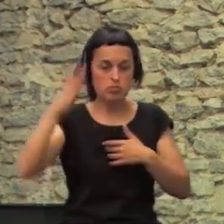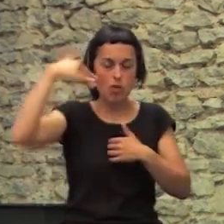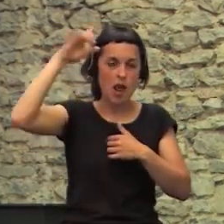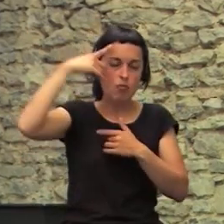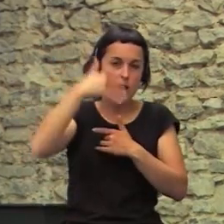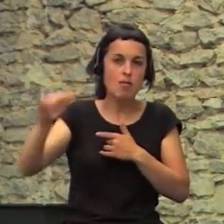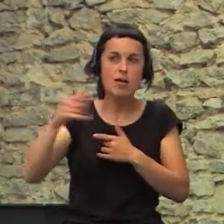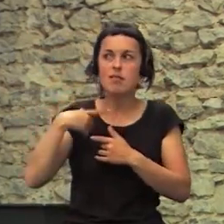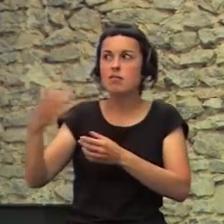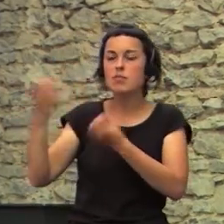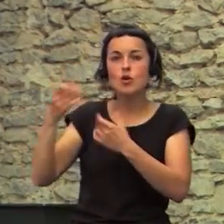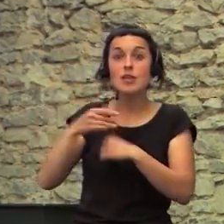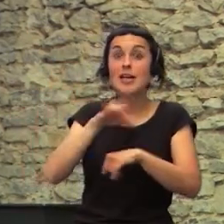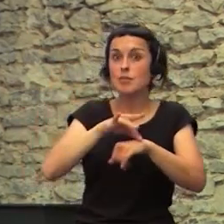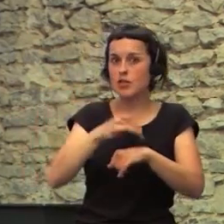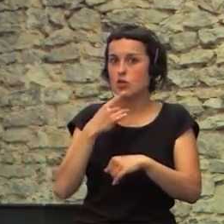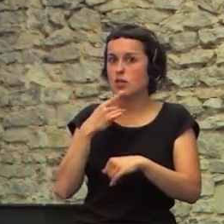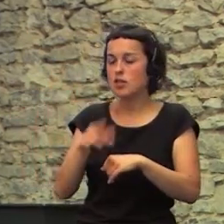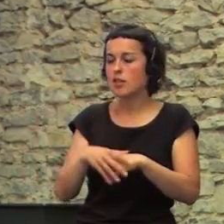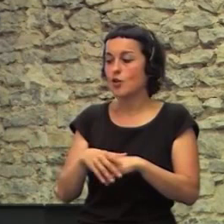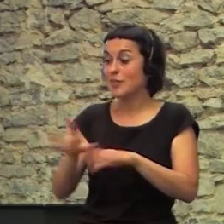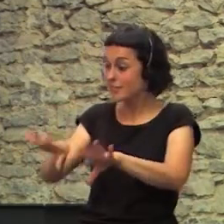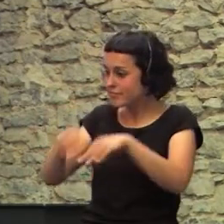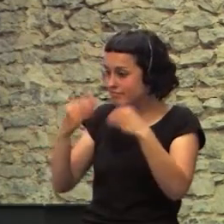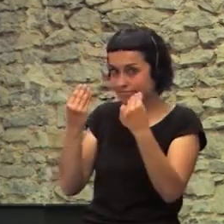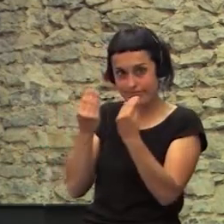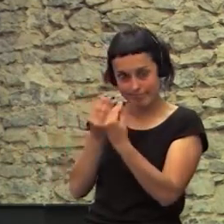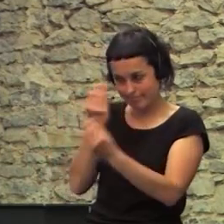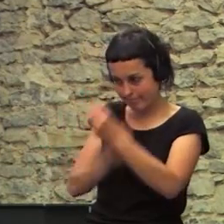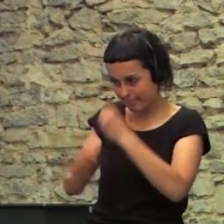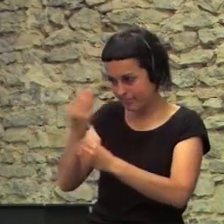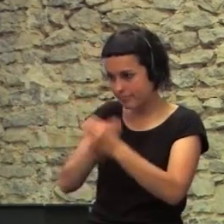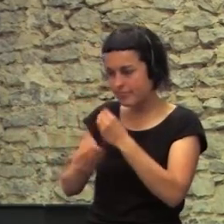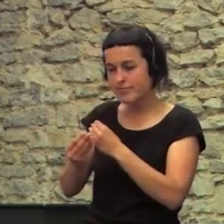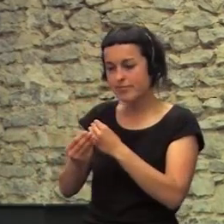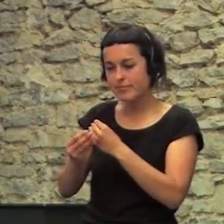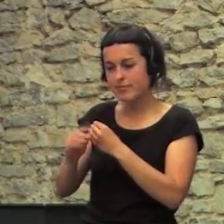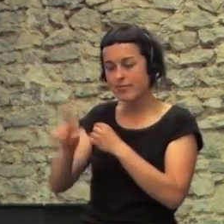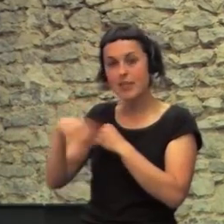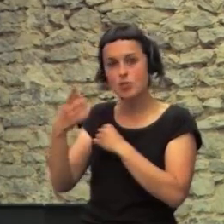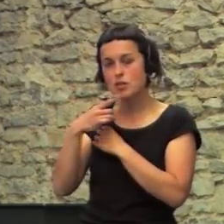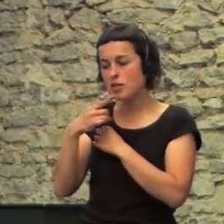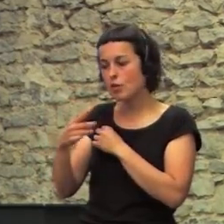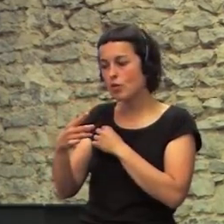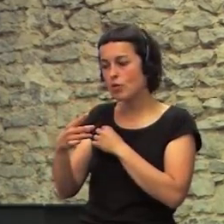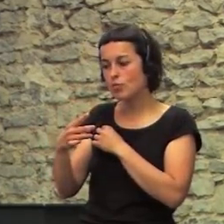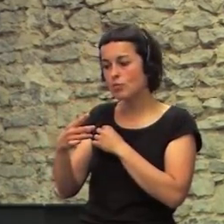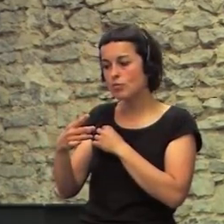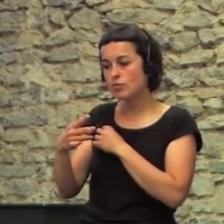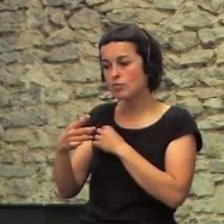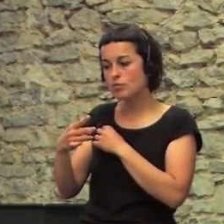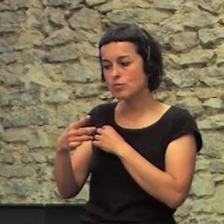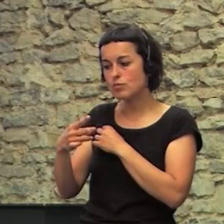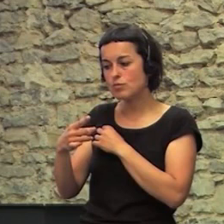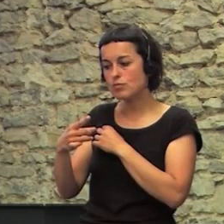médico de decir cuando entró en el hospital que habían tenido gemelos y luego decir que